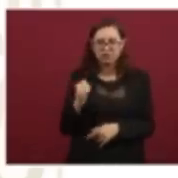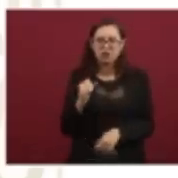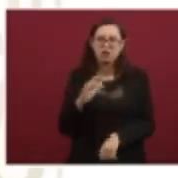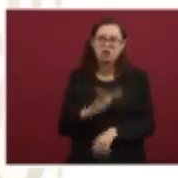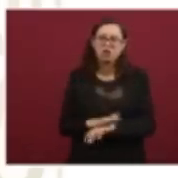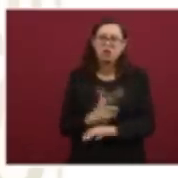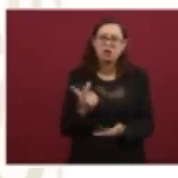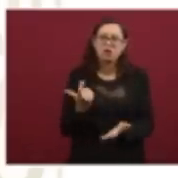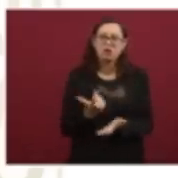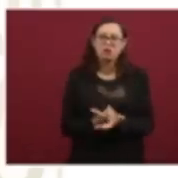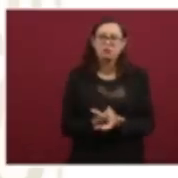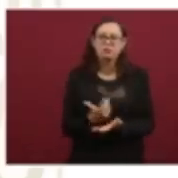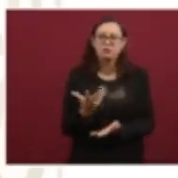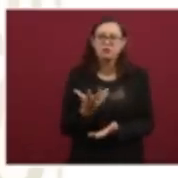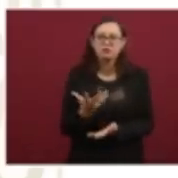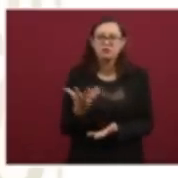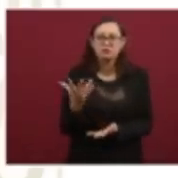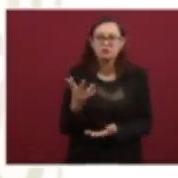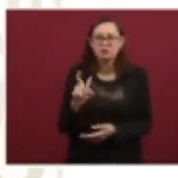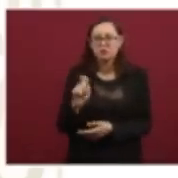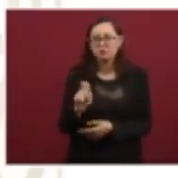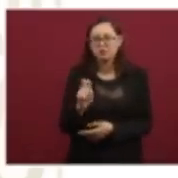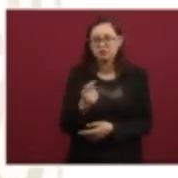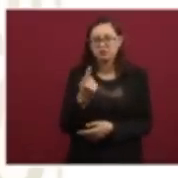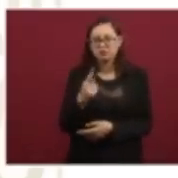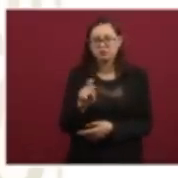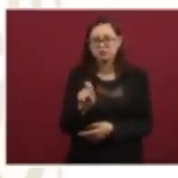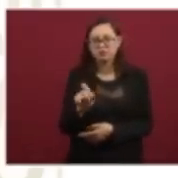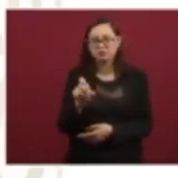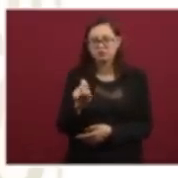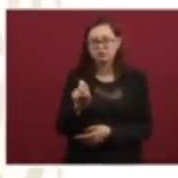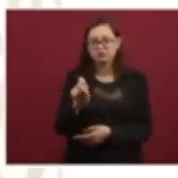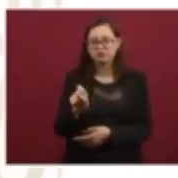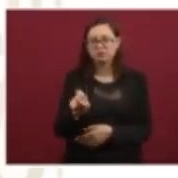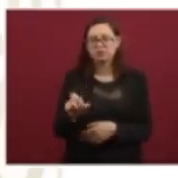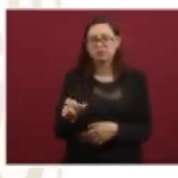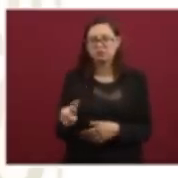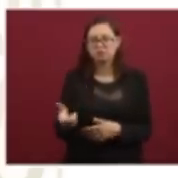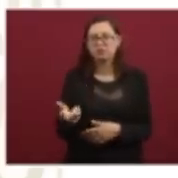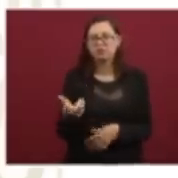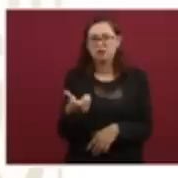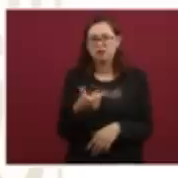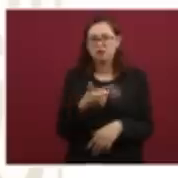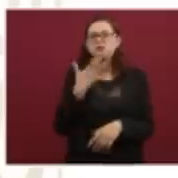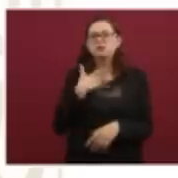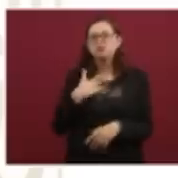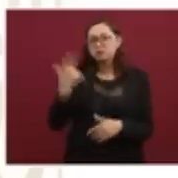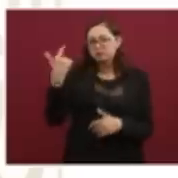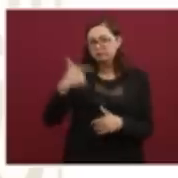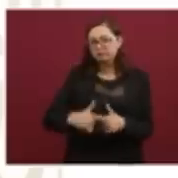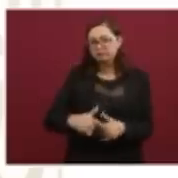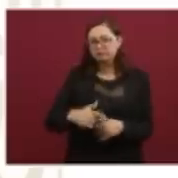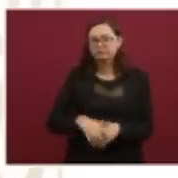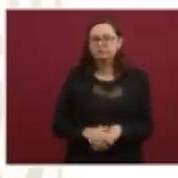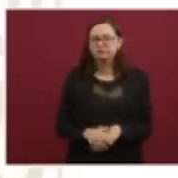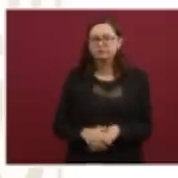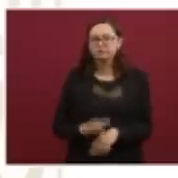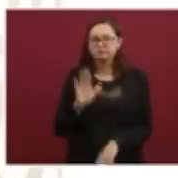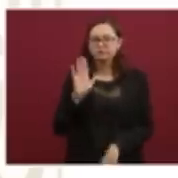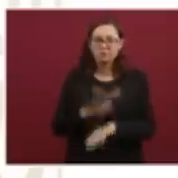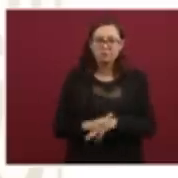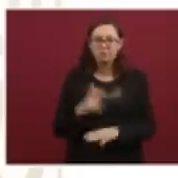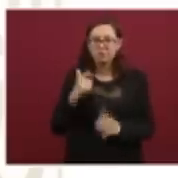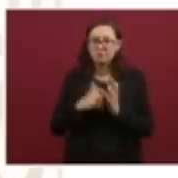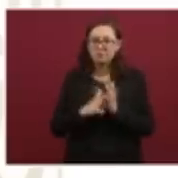alto que tenemos es a 21.60 en gasolina regular. Los precios más